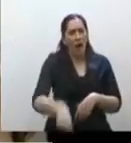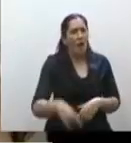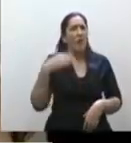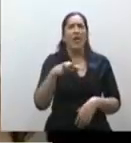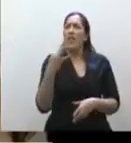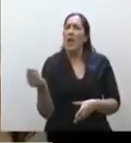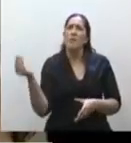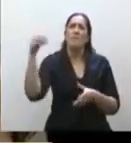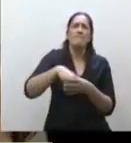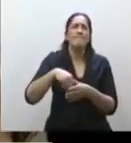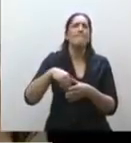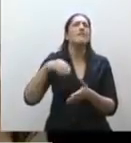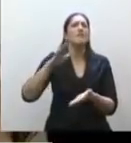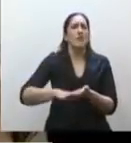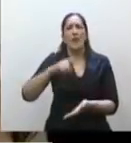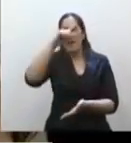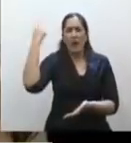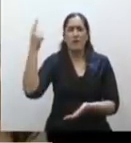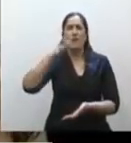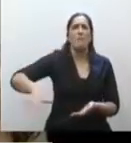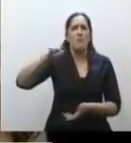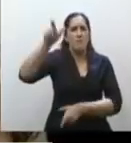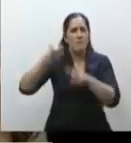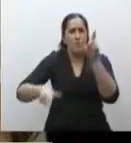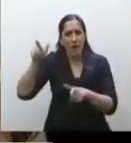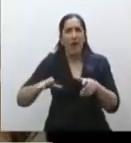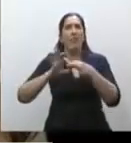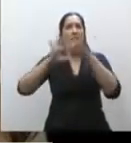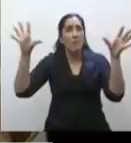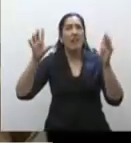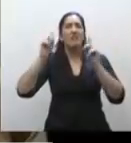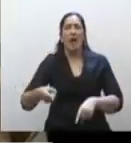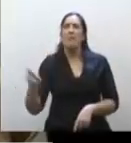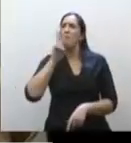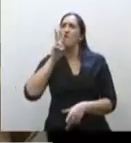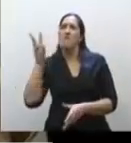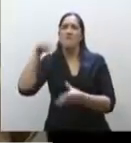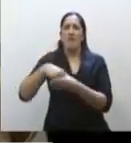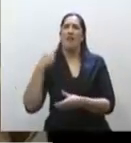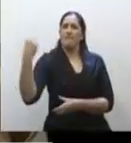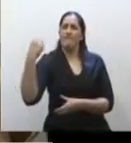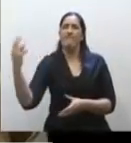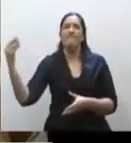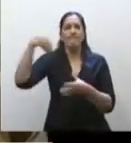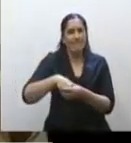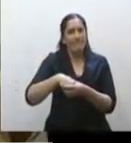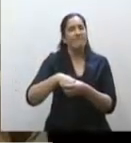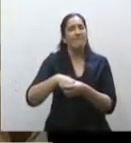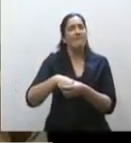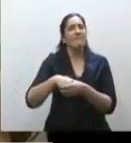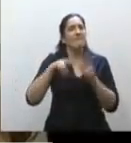incorporarle nacional, popular, democrático y feminista, porque hay dentro de la